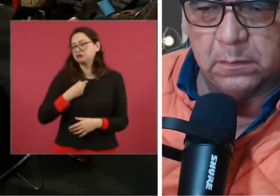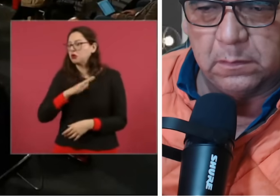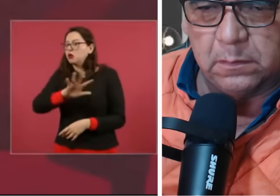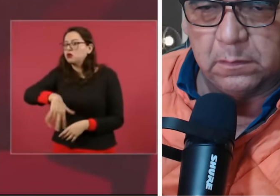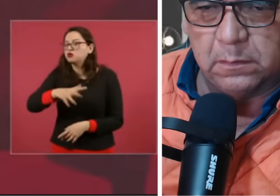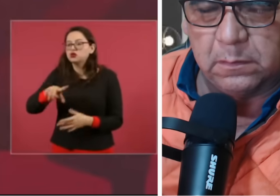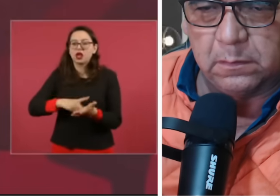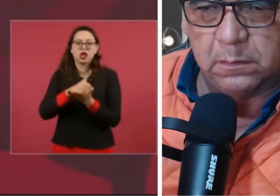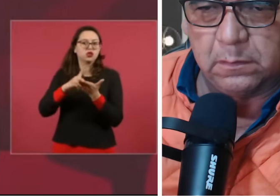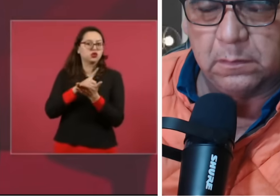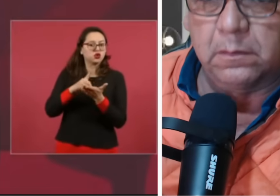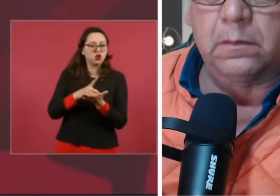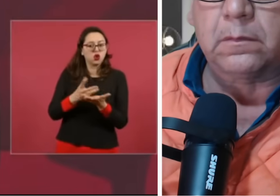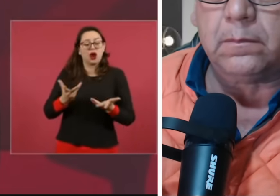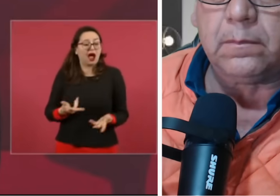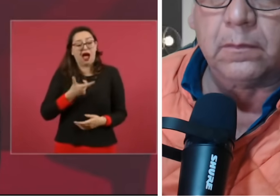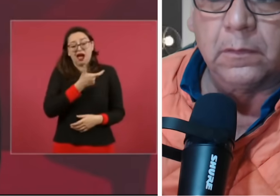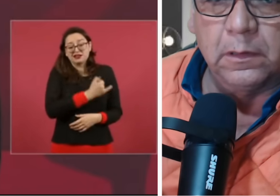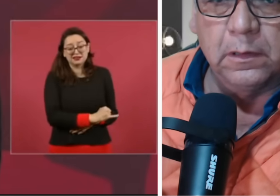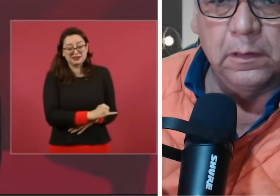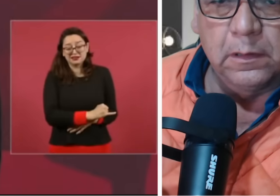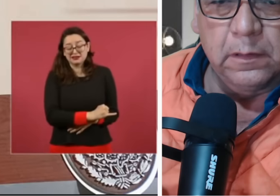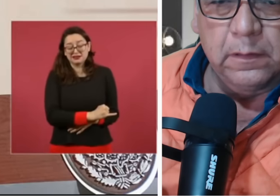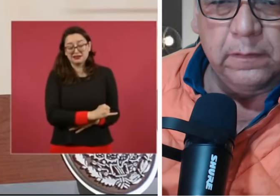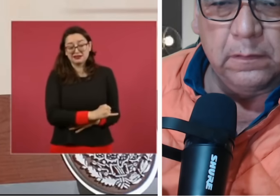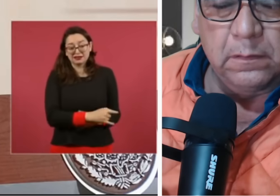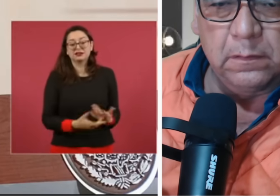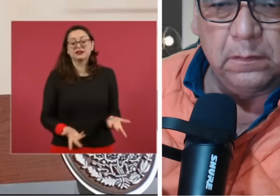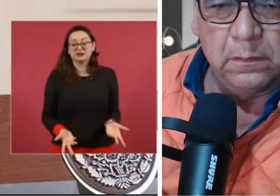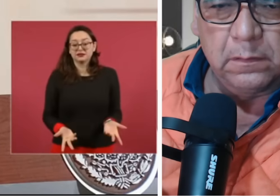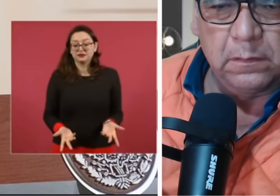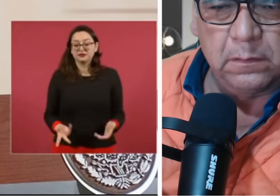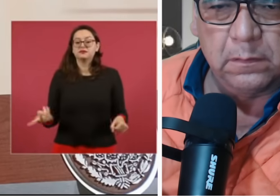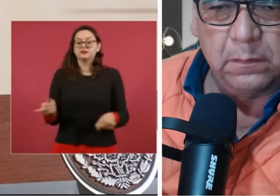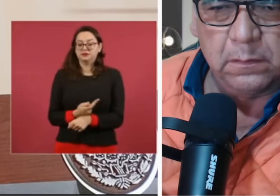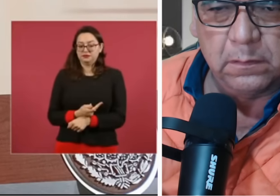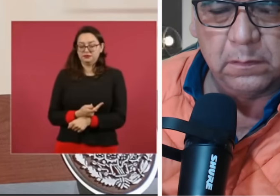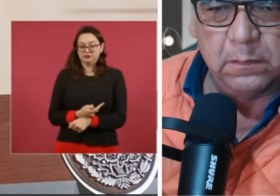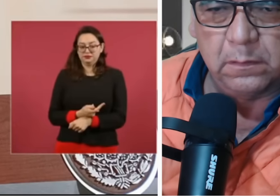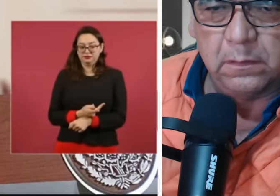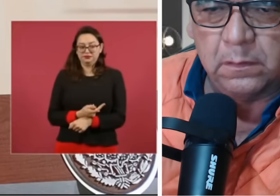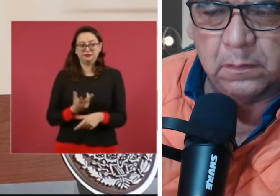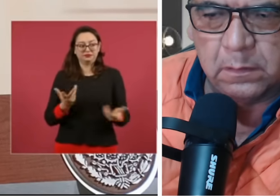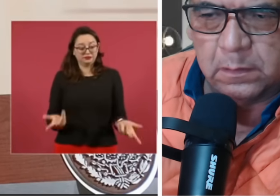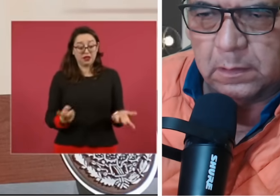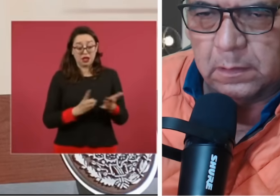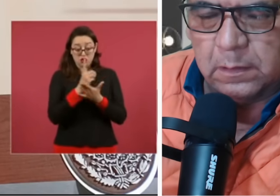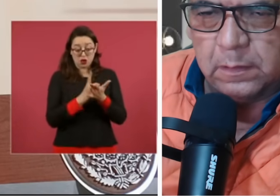por la droga. Entonces, si hay más consumo, hay más